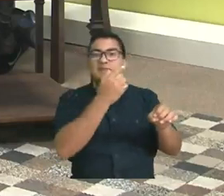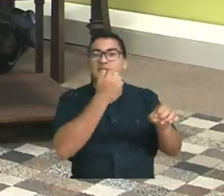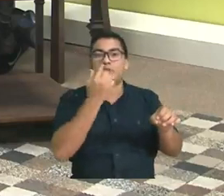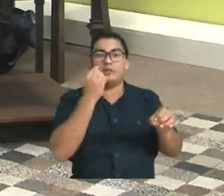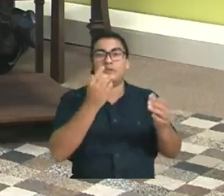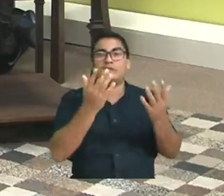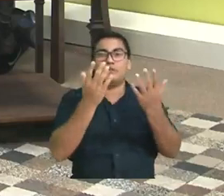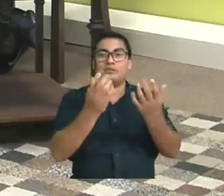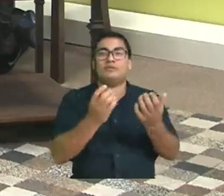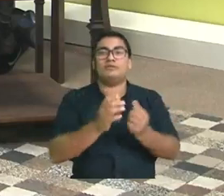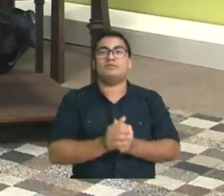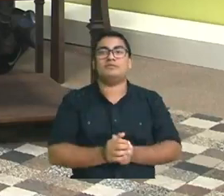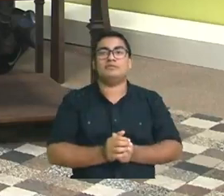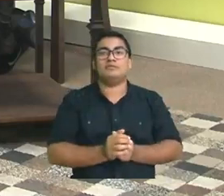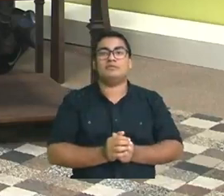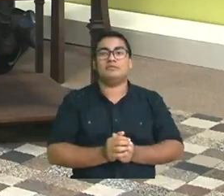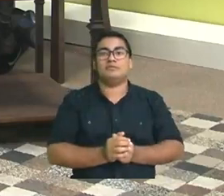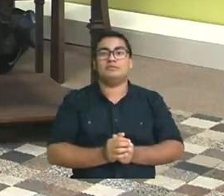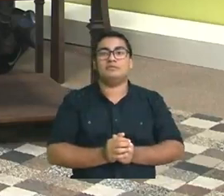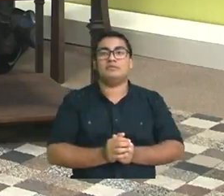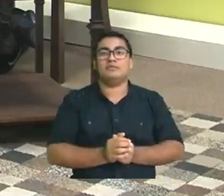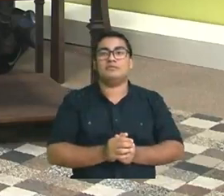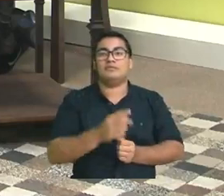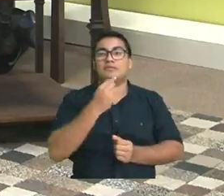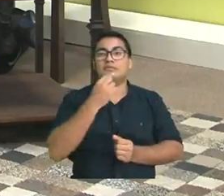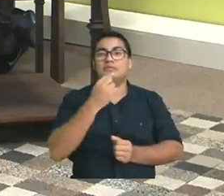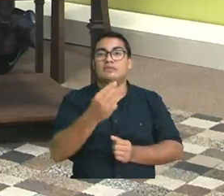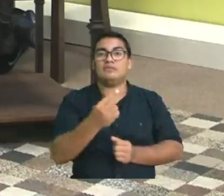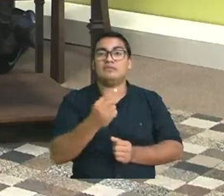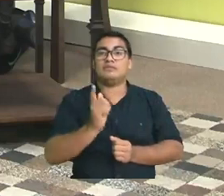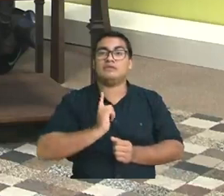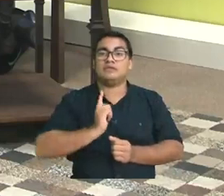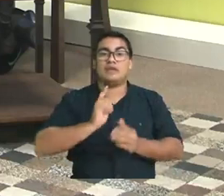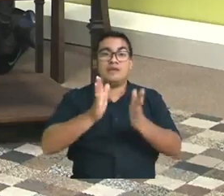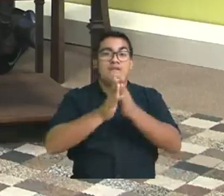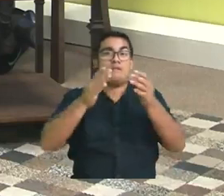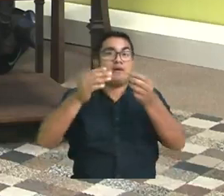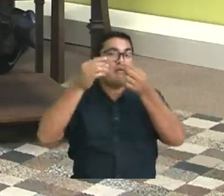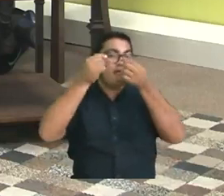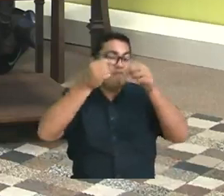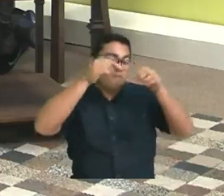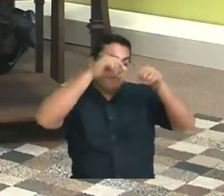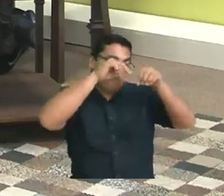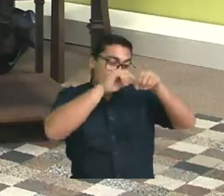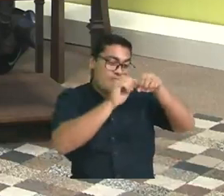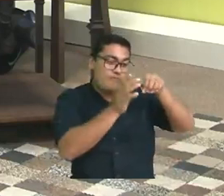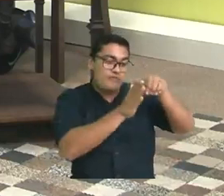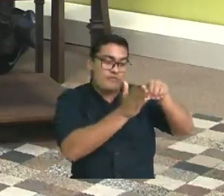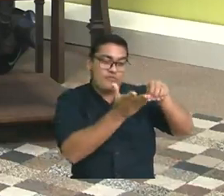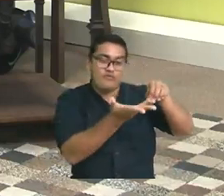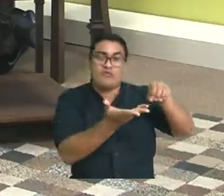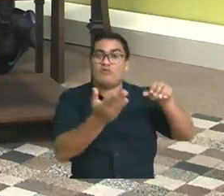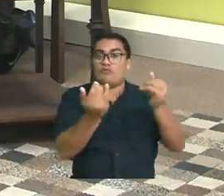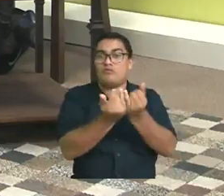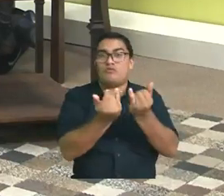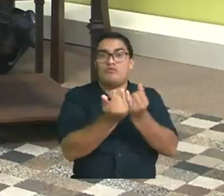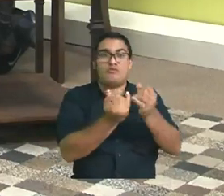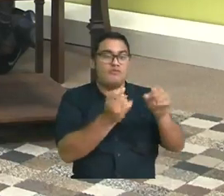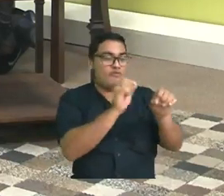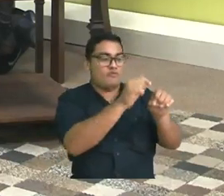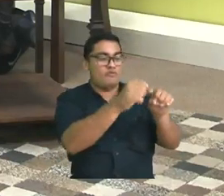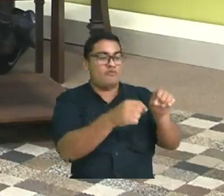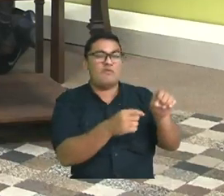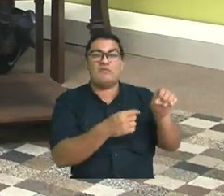Si tenemos un test de Trimmer positivo y aparte tenemos la apariencia punteada en la córnea por la